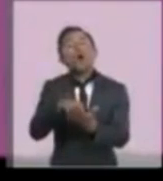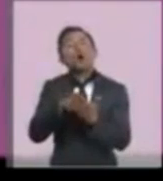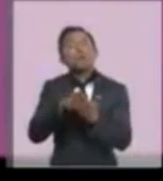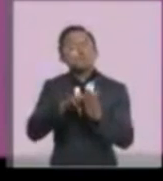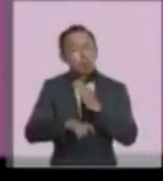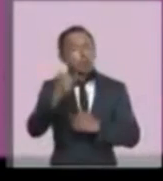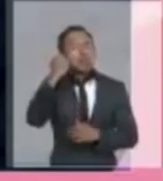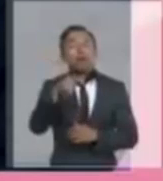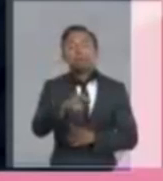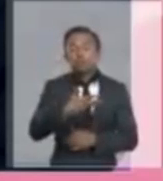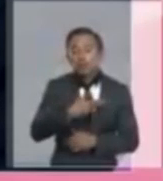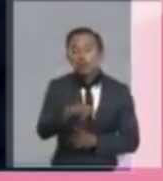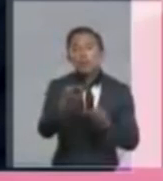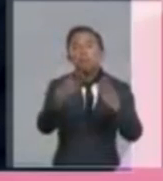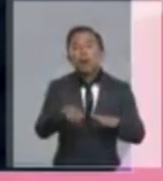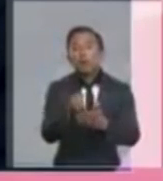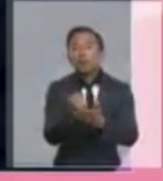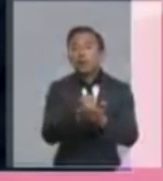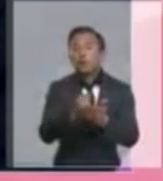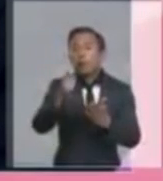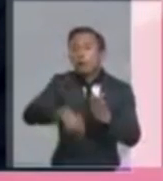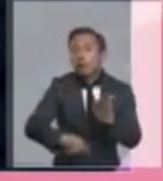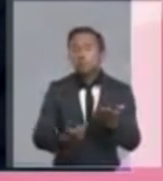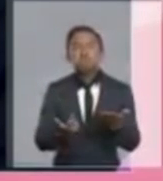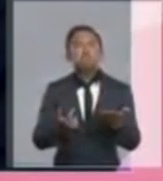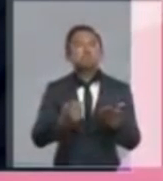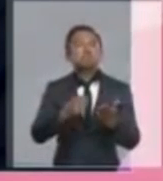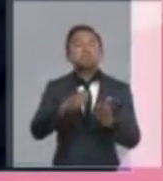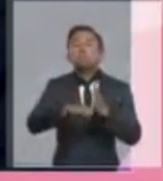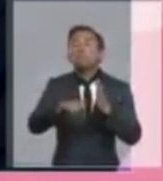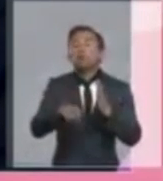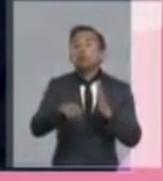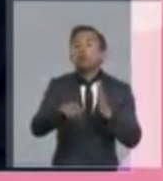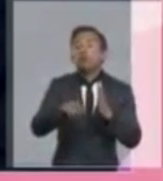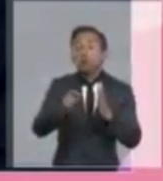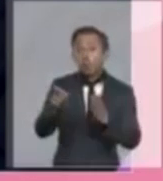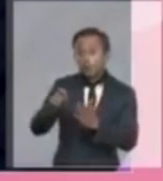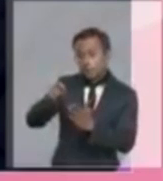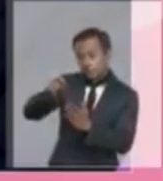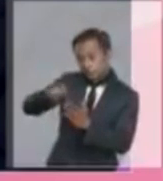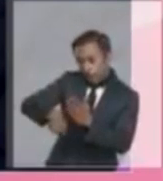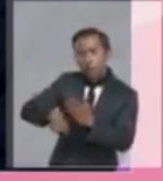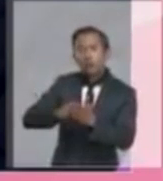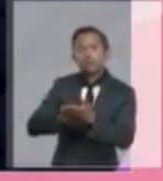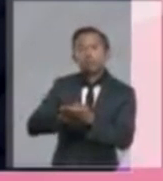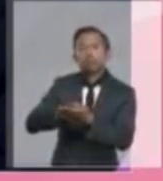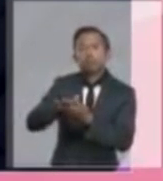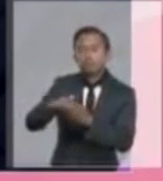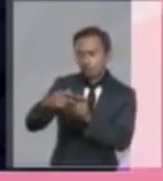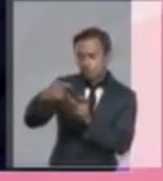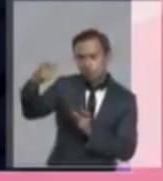tarjeta de crédito. ¿Qué te da cuando vas a pagar una cuenta? Te dan un voucher, ¿no? Nosotros no